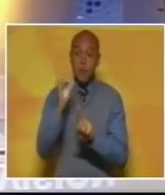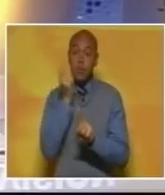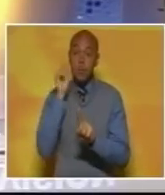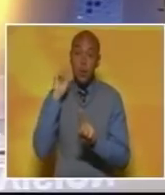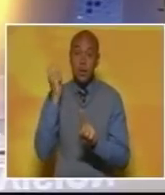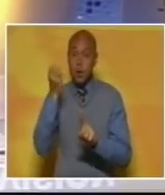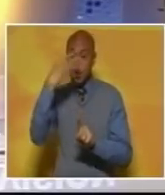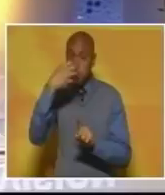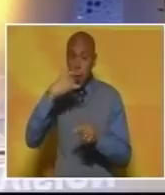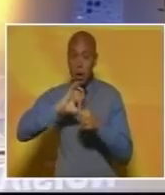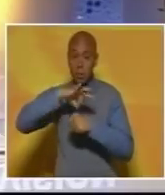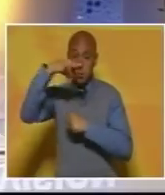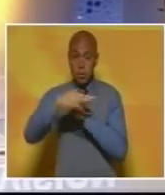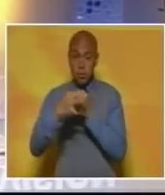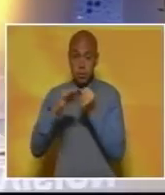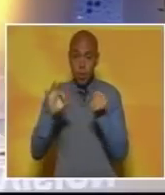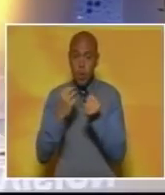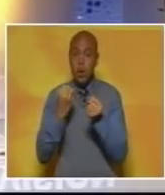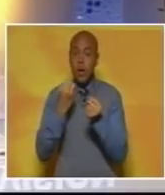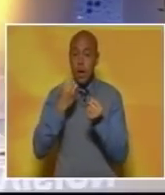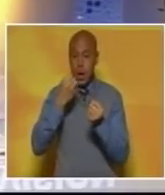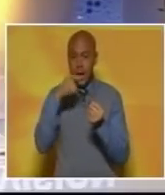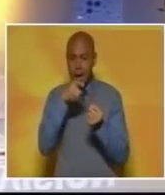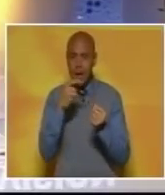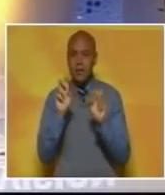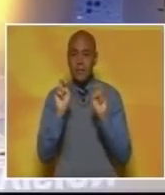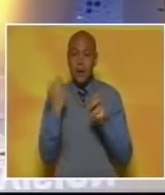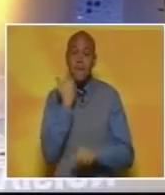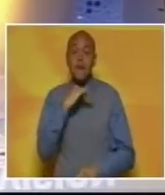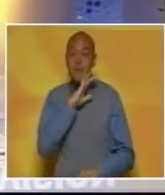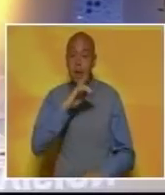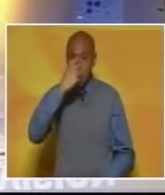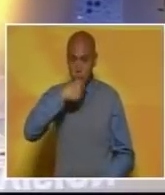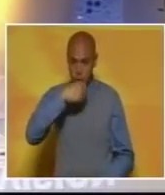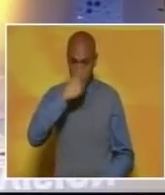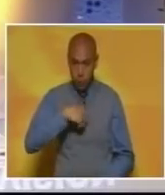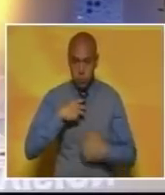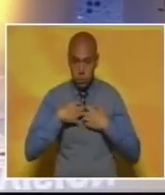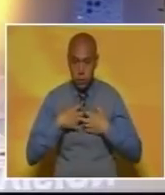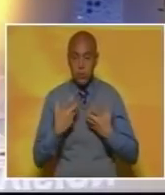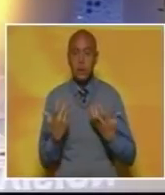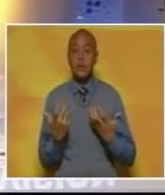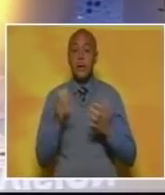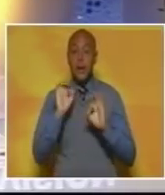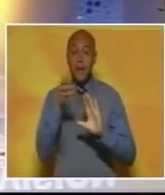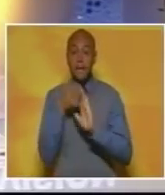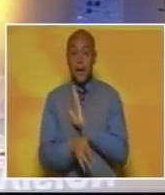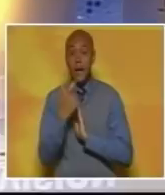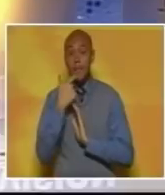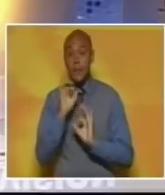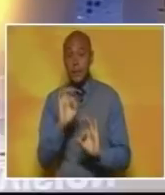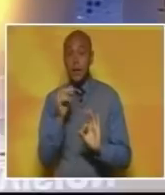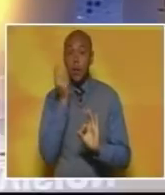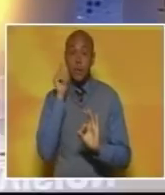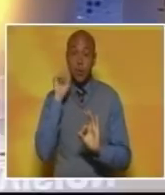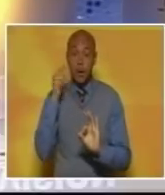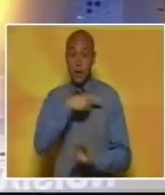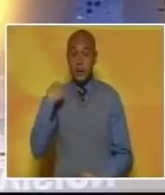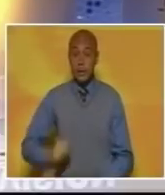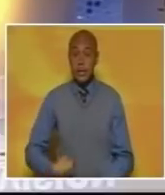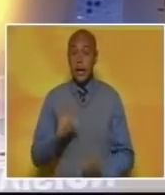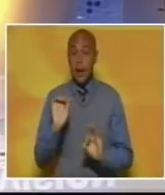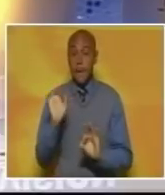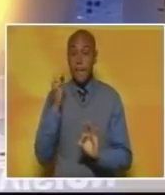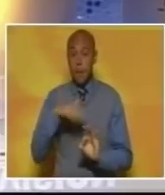de coronavirus causante de la conocida neumonía como neumonía de Wuhan. Según las autoridades del país asiático,